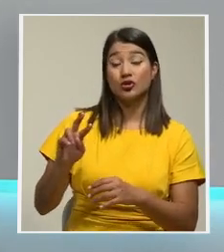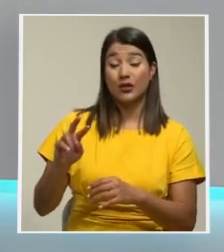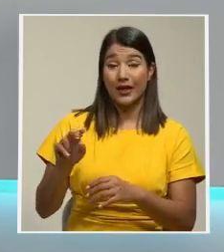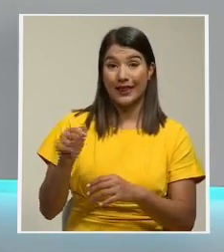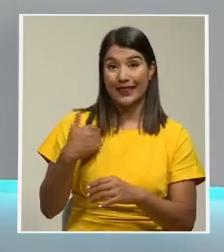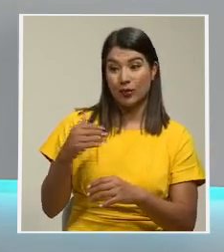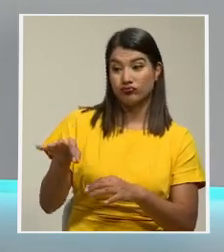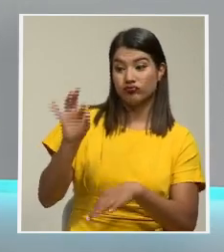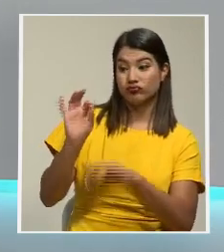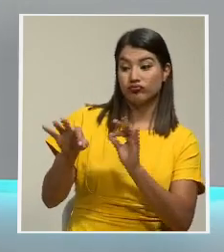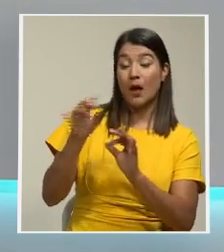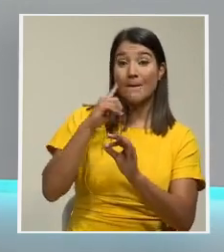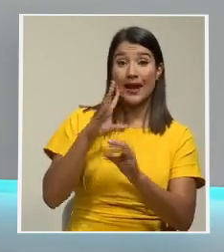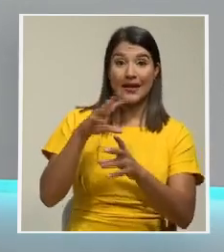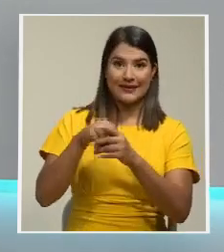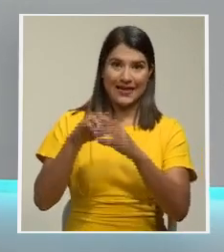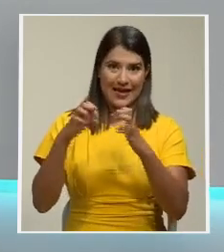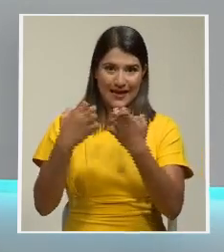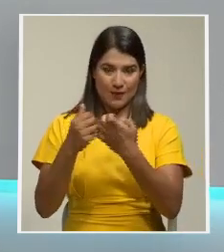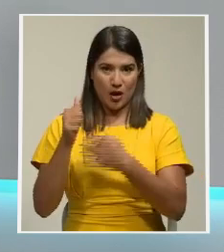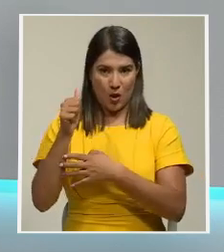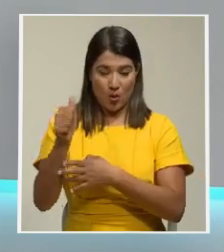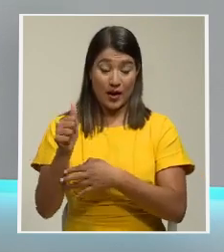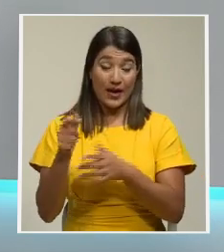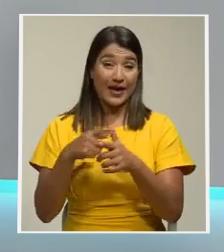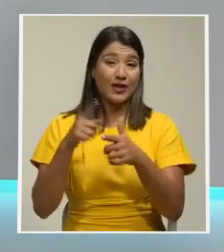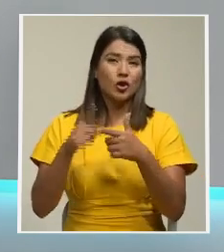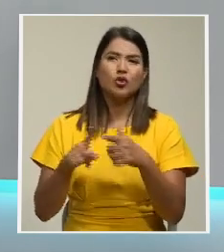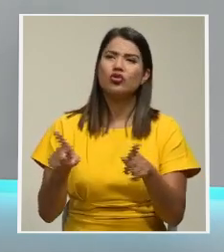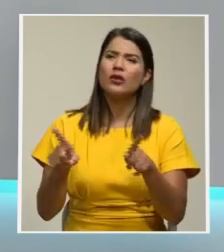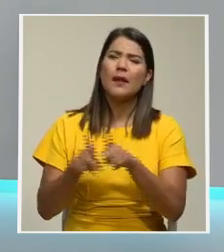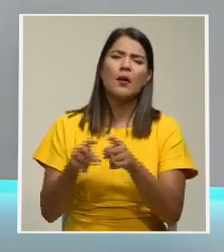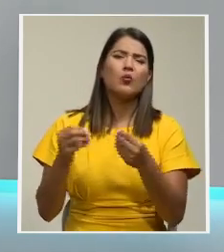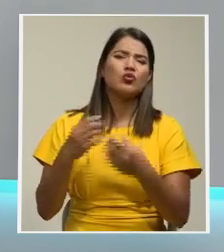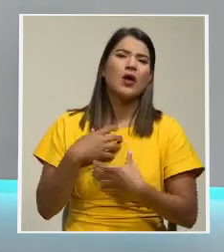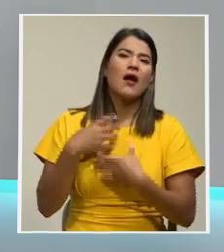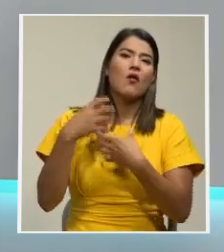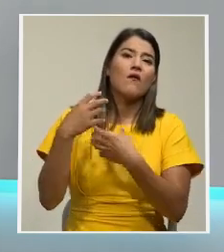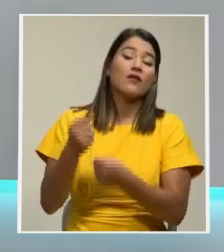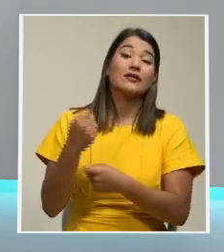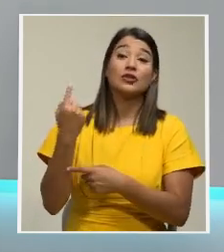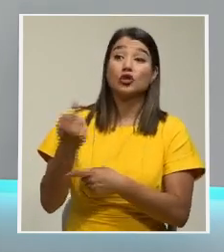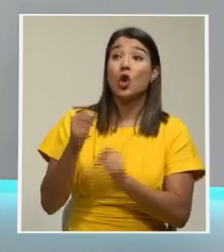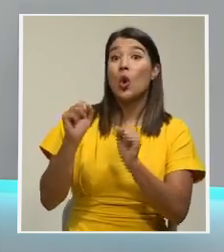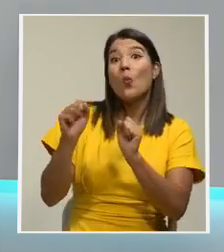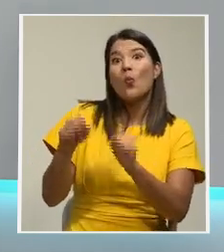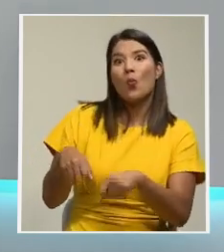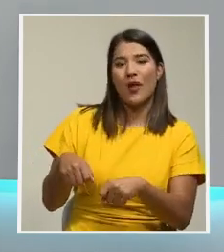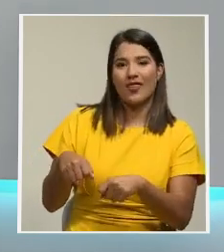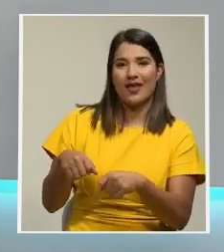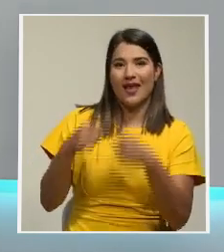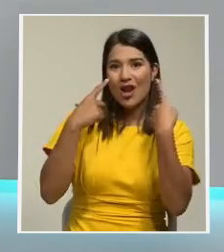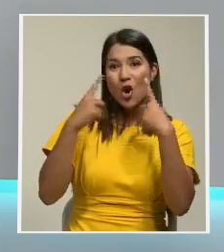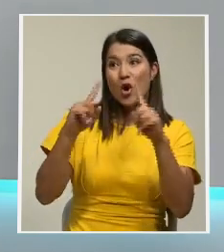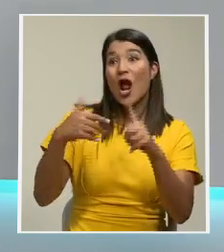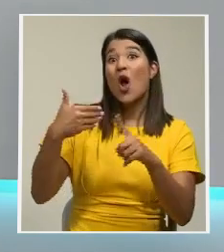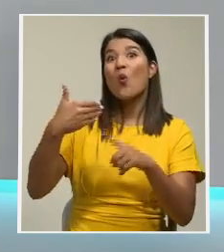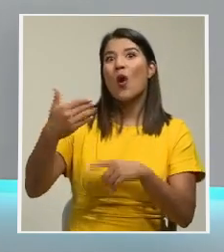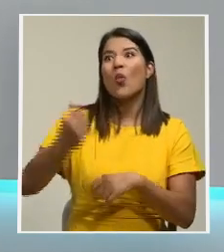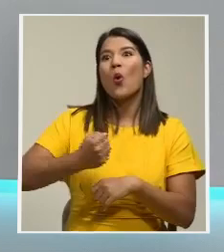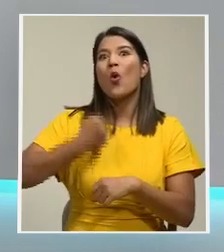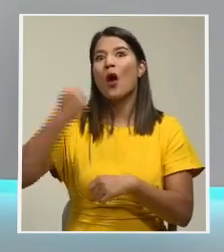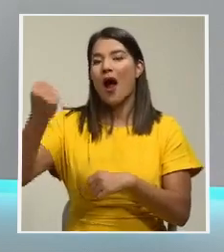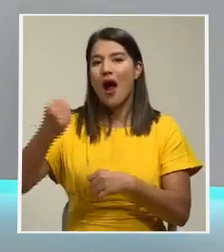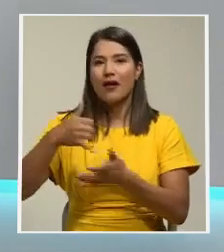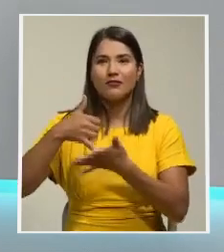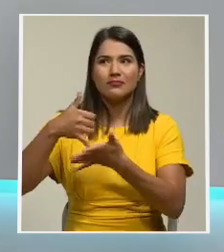eso también tiene mucho que ver, y de lo que hablábamos, esa solidez y esa confianza que solo puede dar ganar títulos en el campeonato, ganar